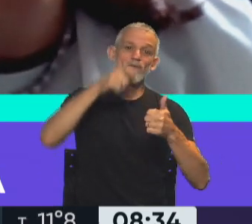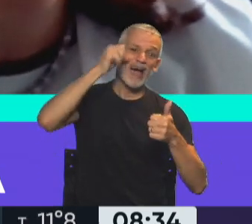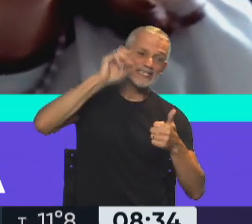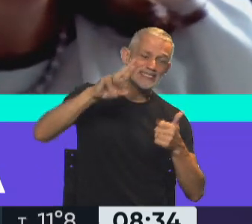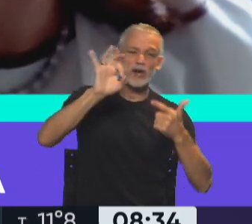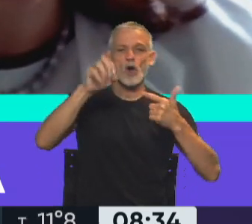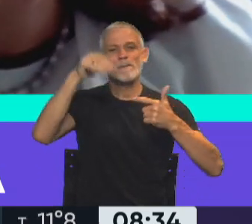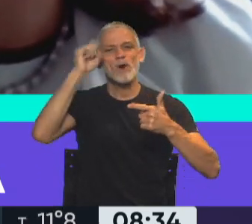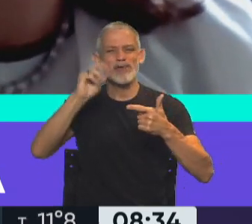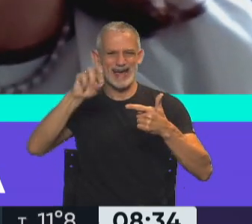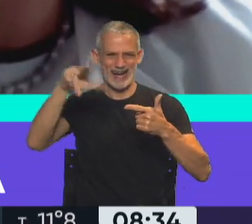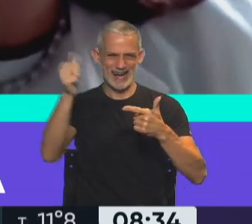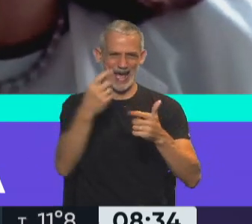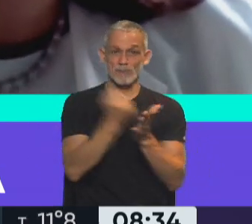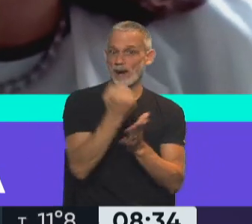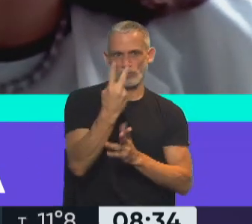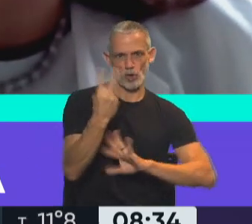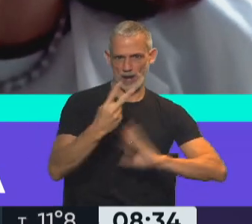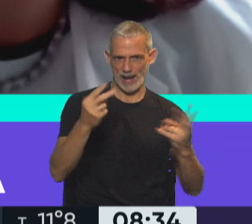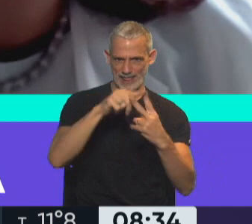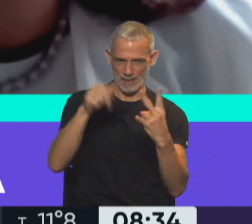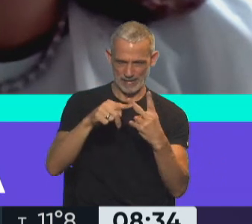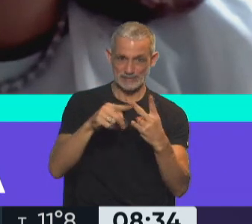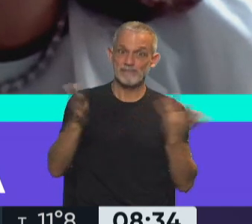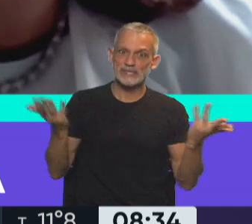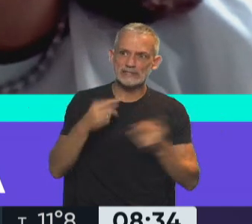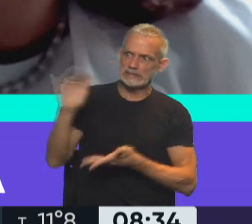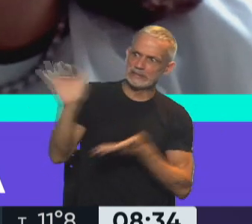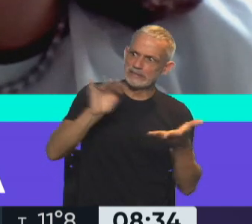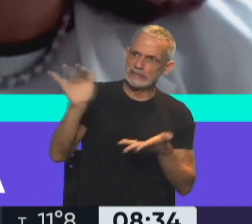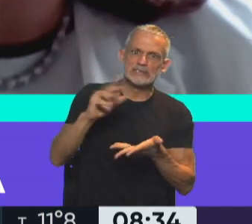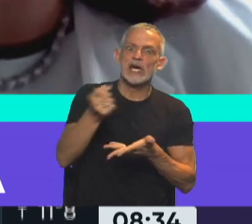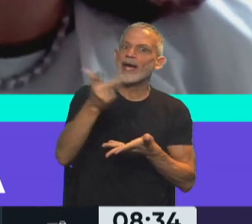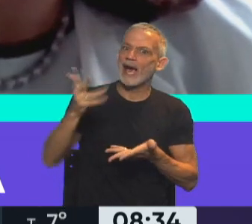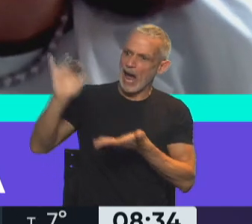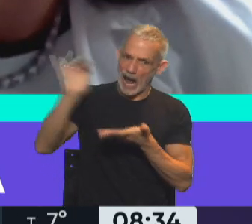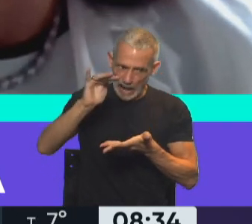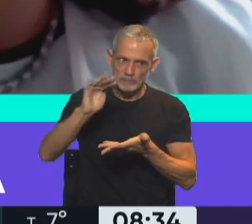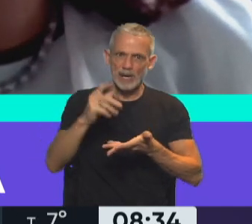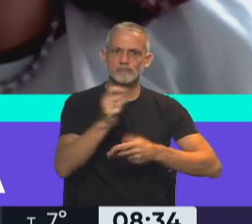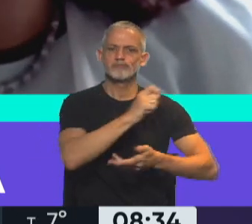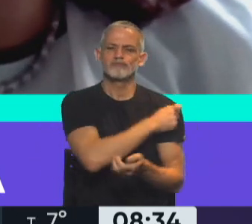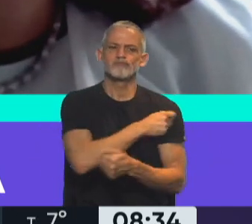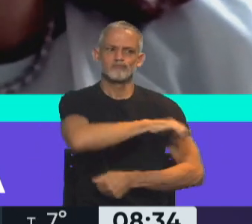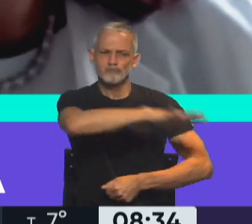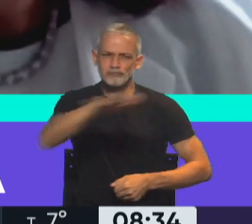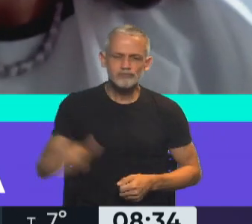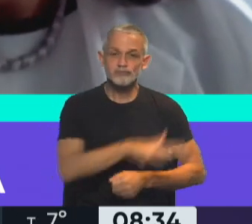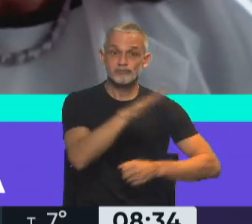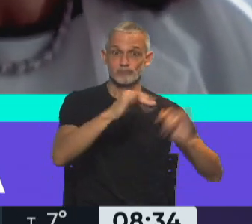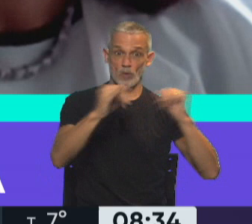o Moderna. Es por eso que también tenemos que tener la suficiente cantidad para poder vacunar a una